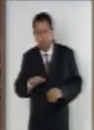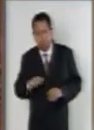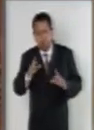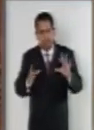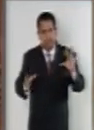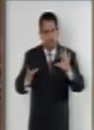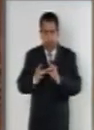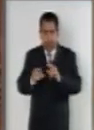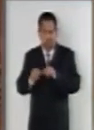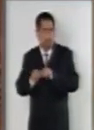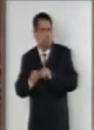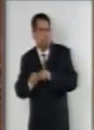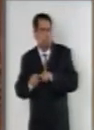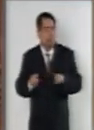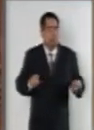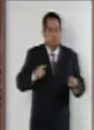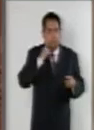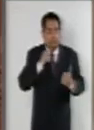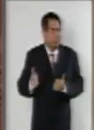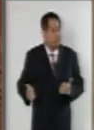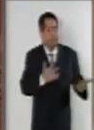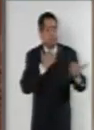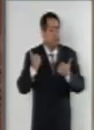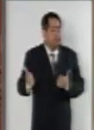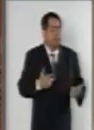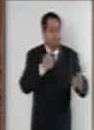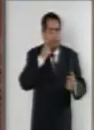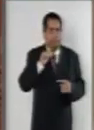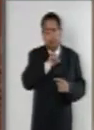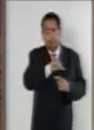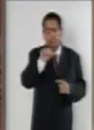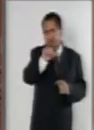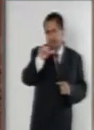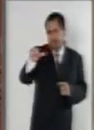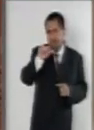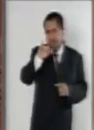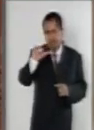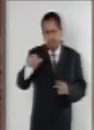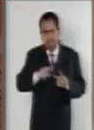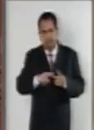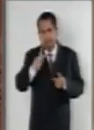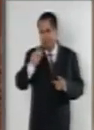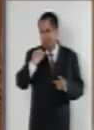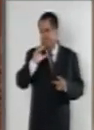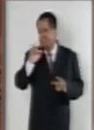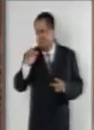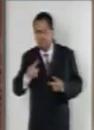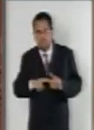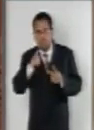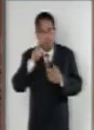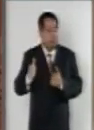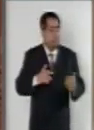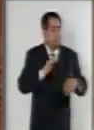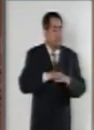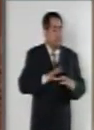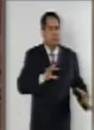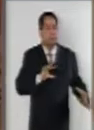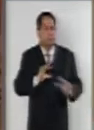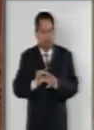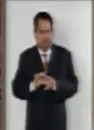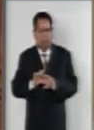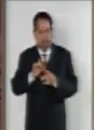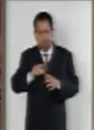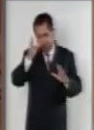conecta directo para la exportación de mercancías hacia Asia Pacífico, para sentar las bases